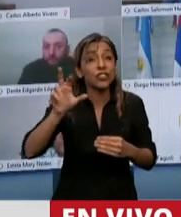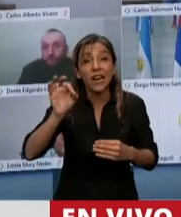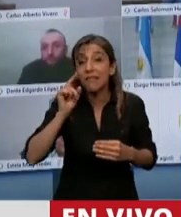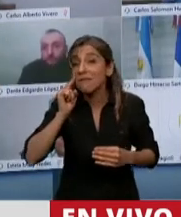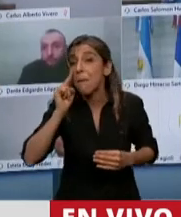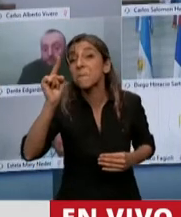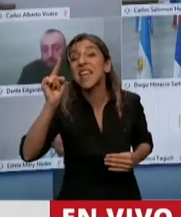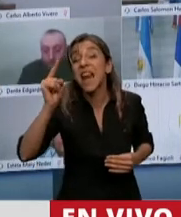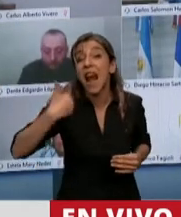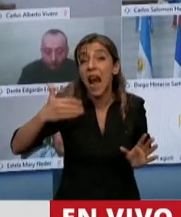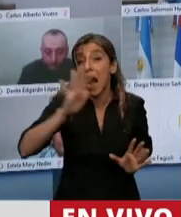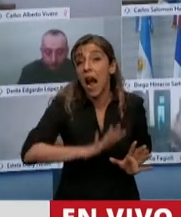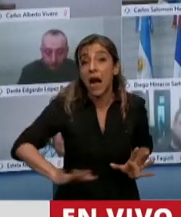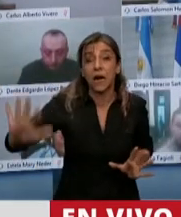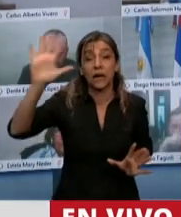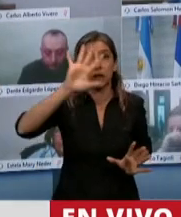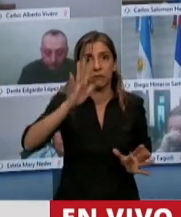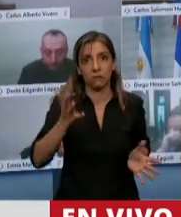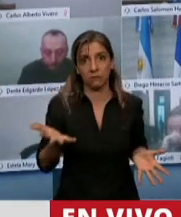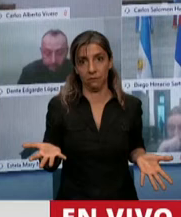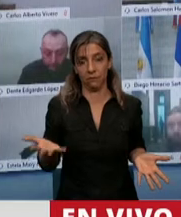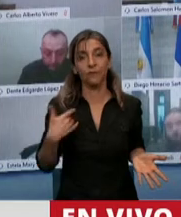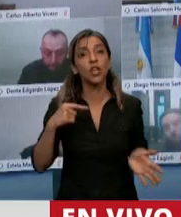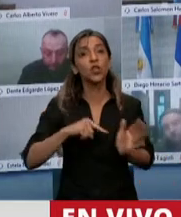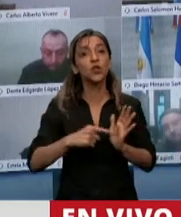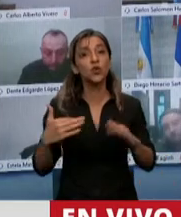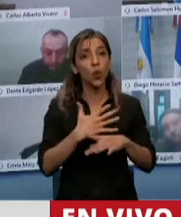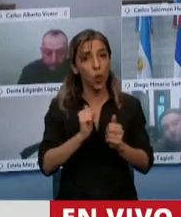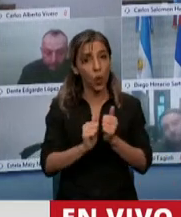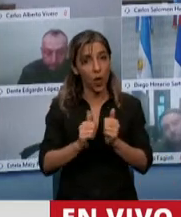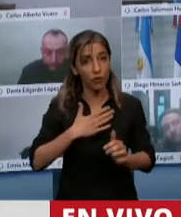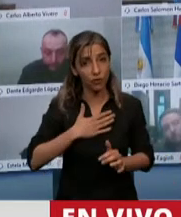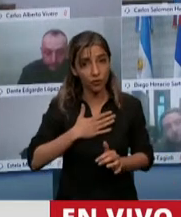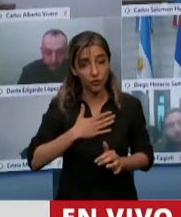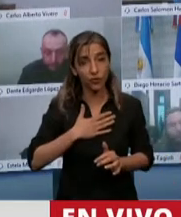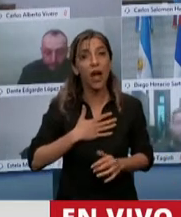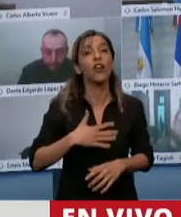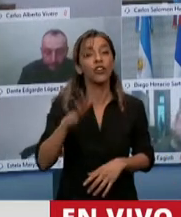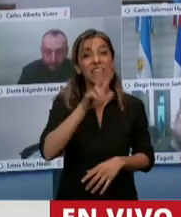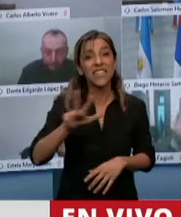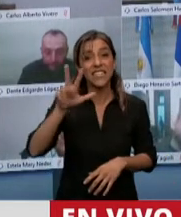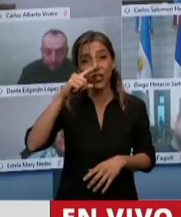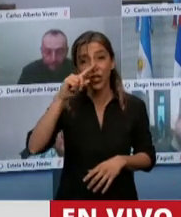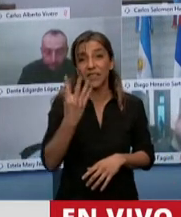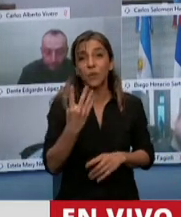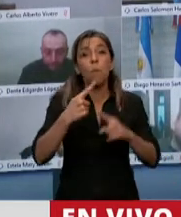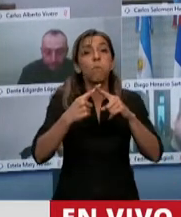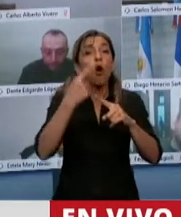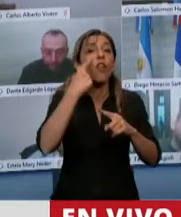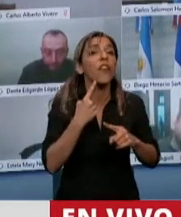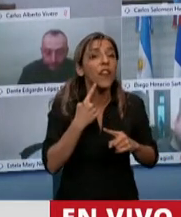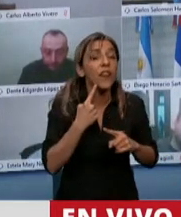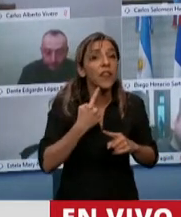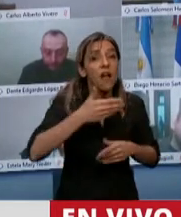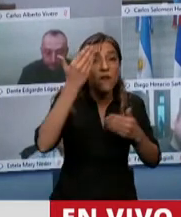la República Argentina. En mi ciudad, en la ciudad de Rosario, estamos con 374 casos diarios y en toda mi provincia de Santa